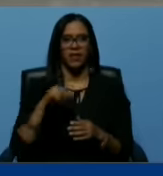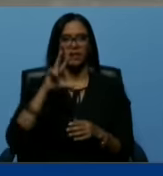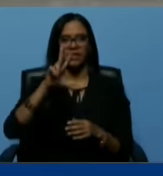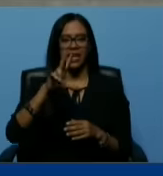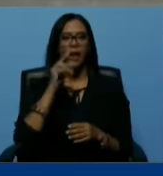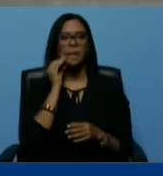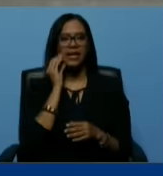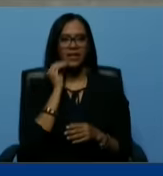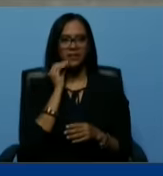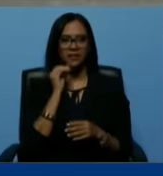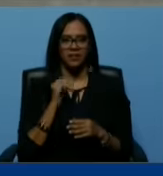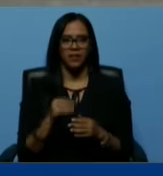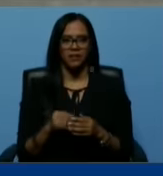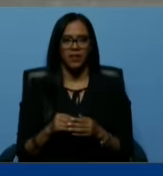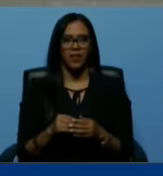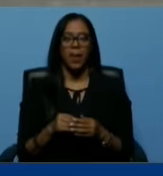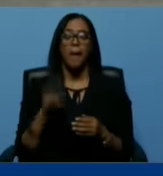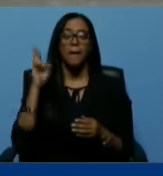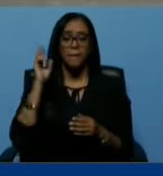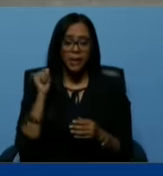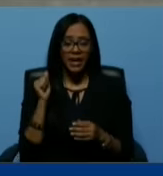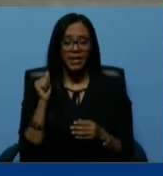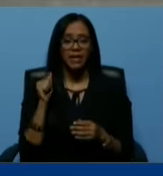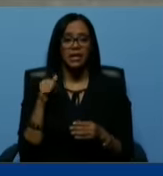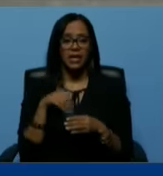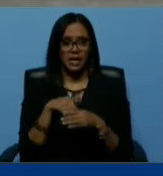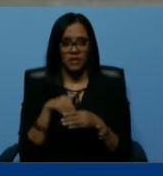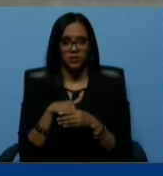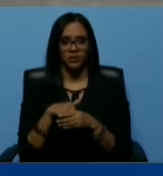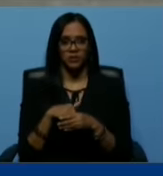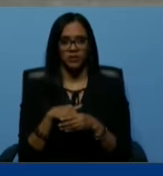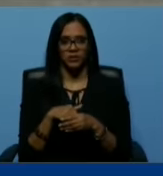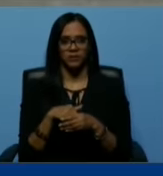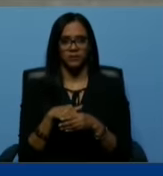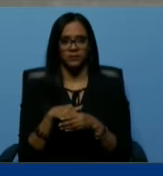pues. Para las elecciones